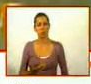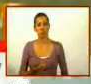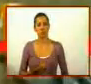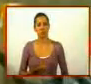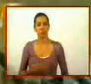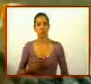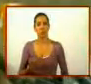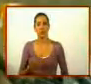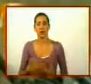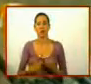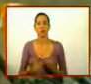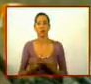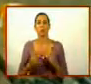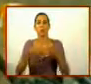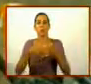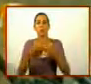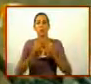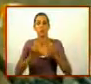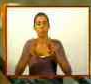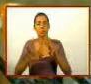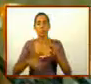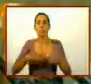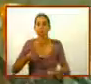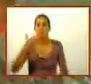a través de un cuerpo de paz musulmán nuestro.